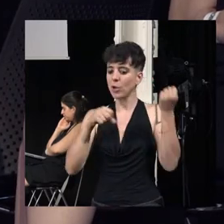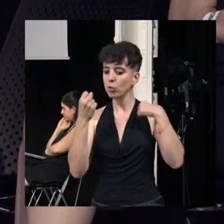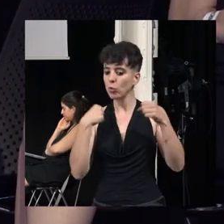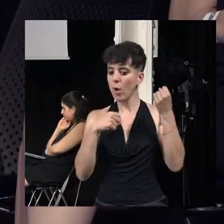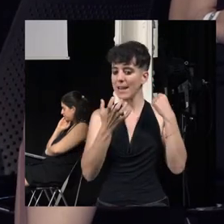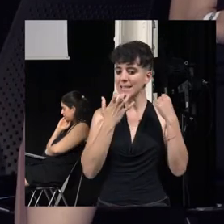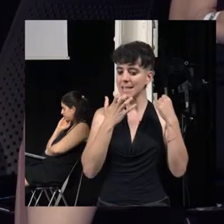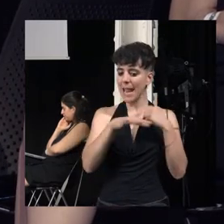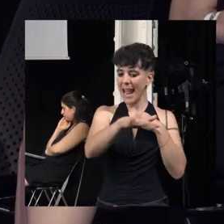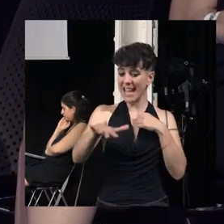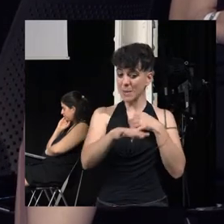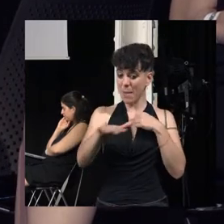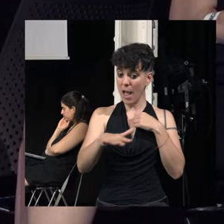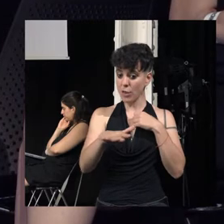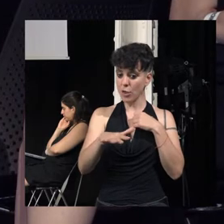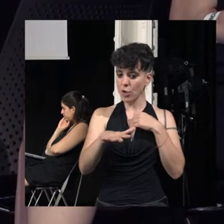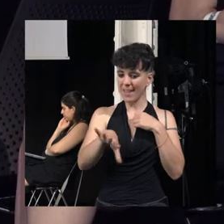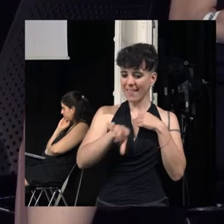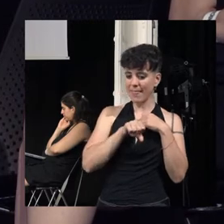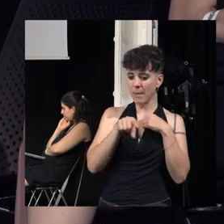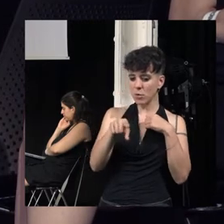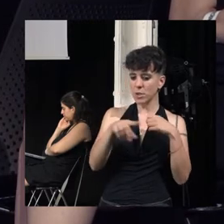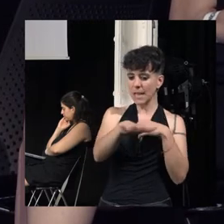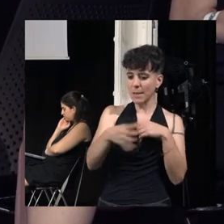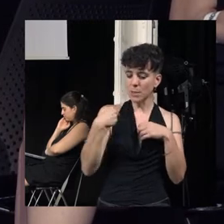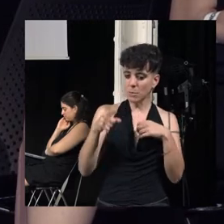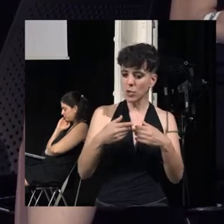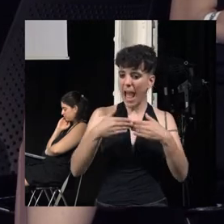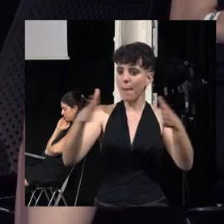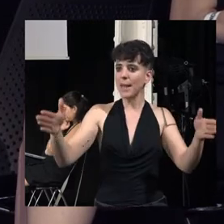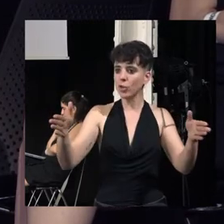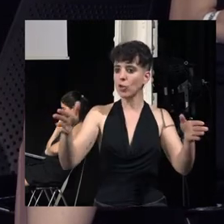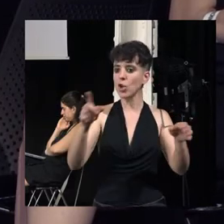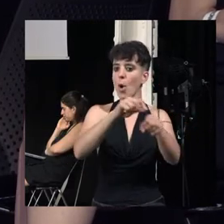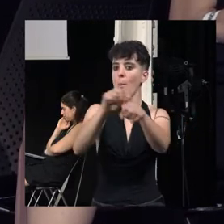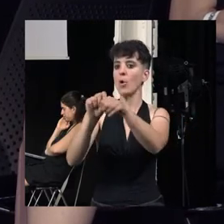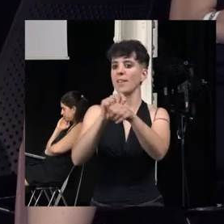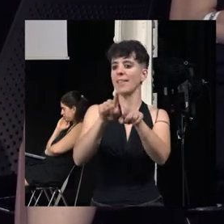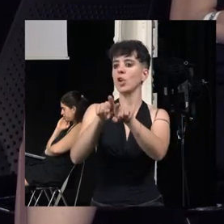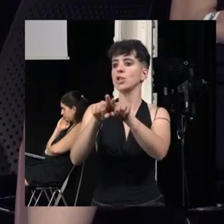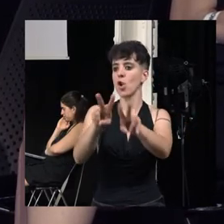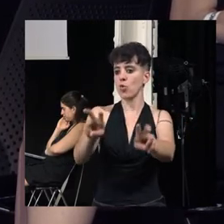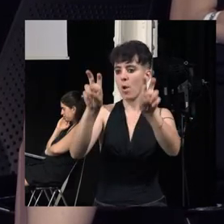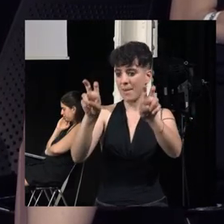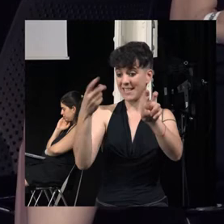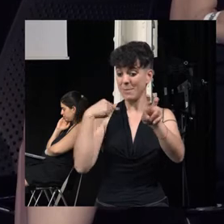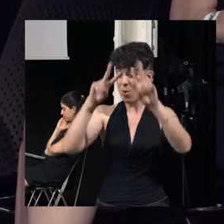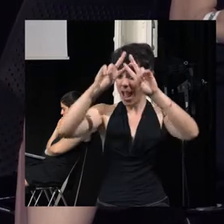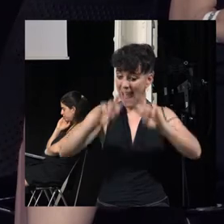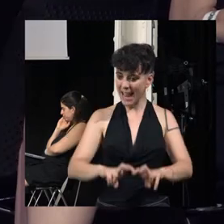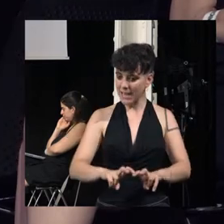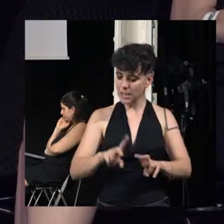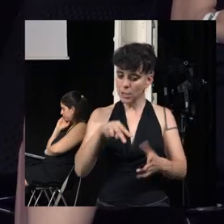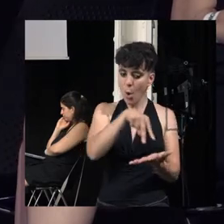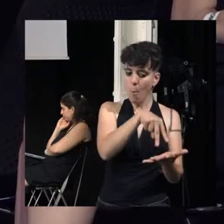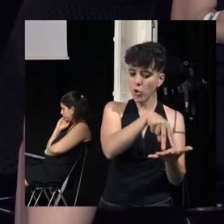como potencialmente abiertos a las nuevas politizaciones. Un análisis que se descentre de la posición,